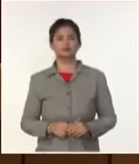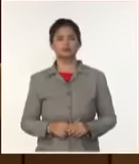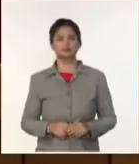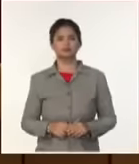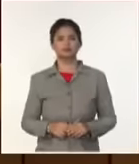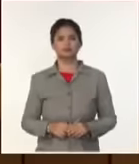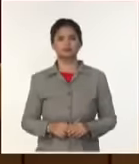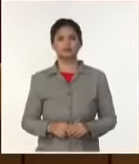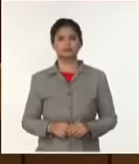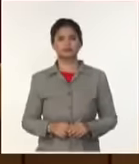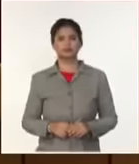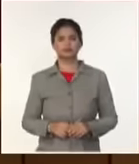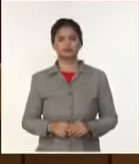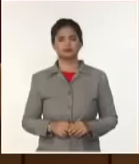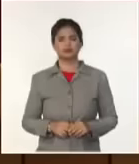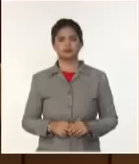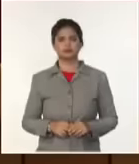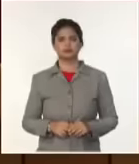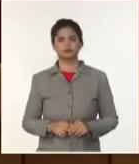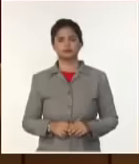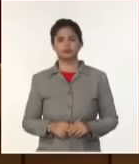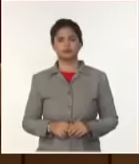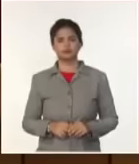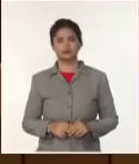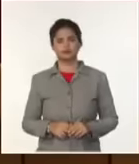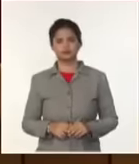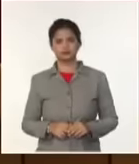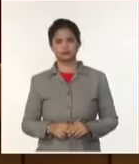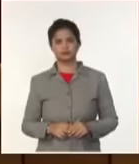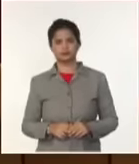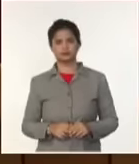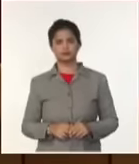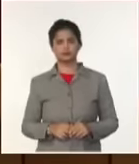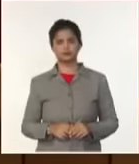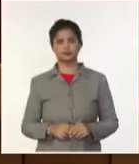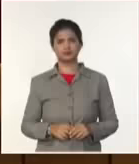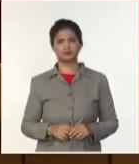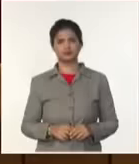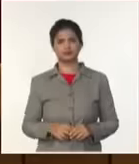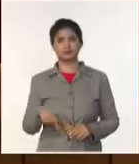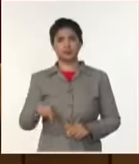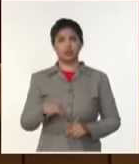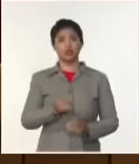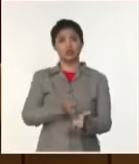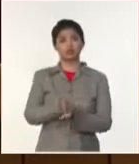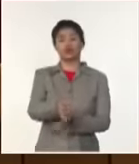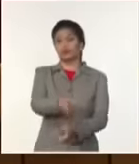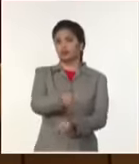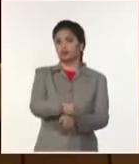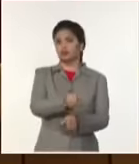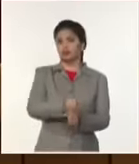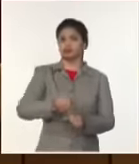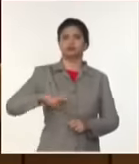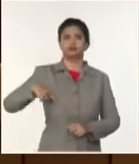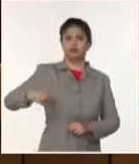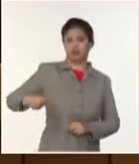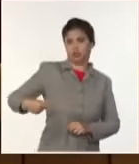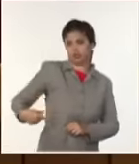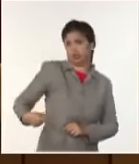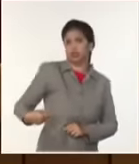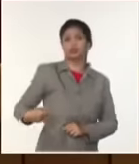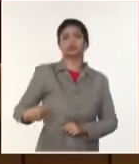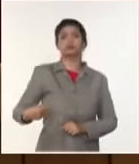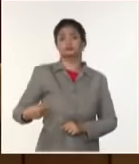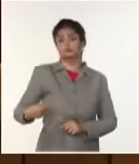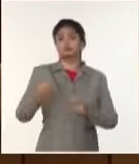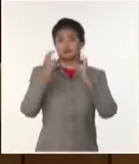esperanzas? Tanto orgullo aporta que hoy nos asiste el desvelo por llevar ese ejemplo de lo posible a todos los ámbitos de la